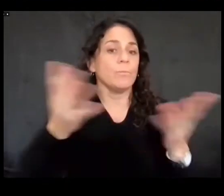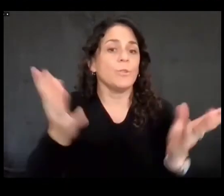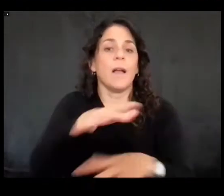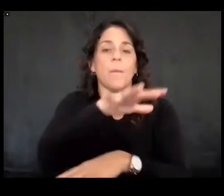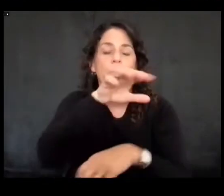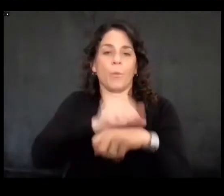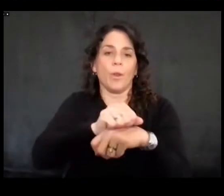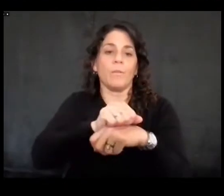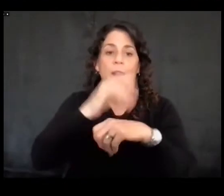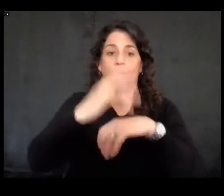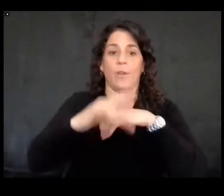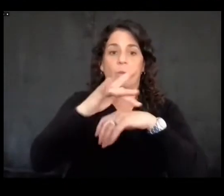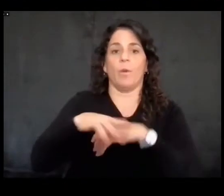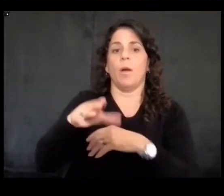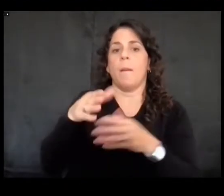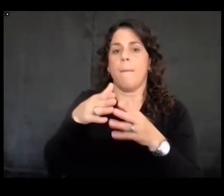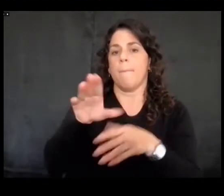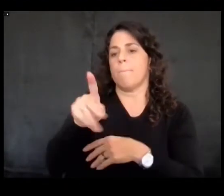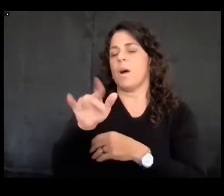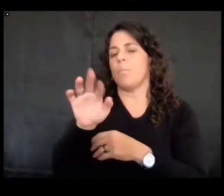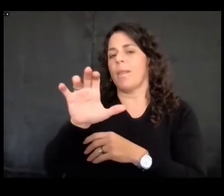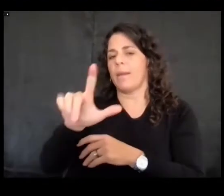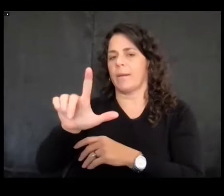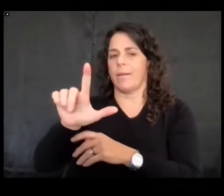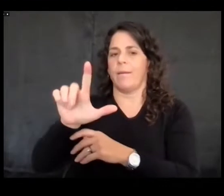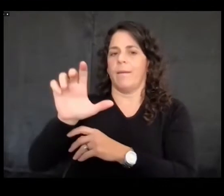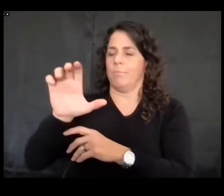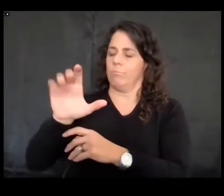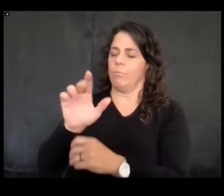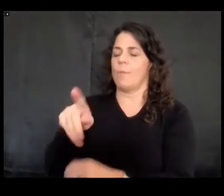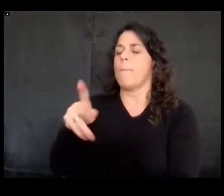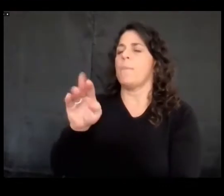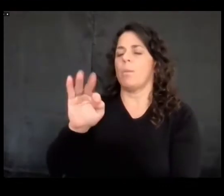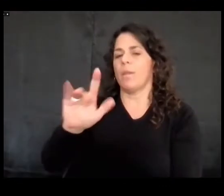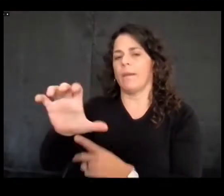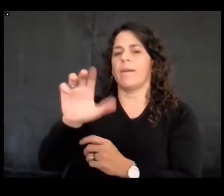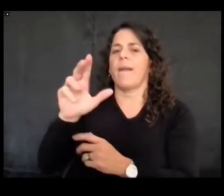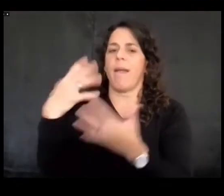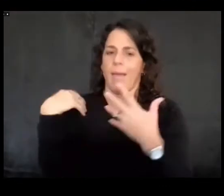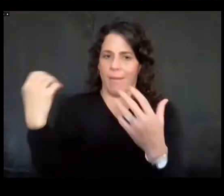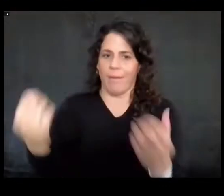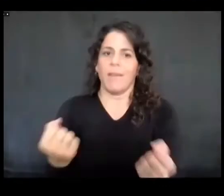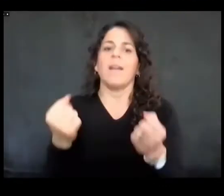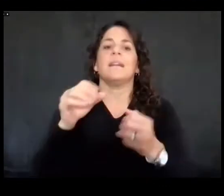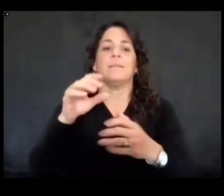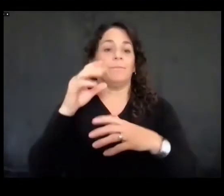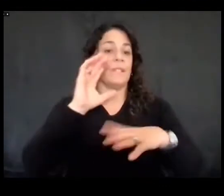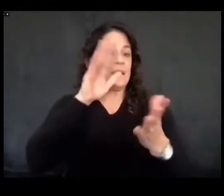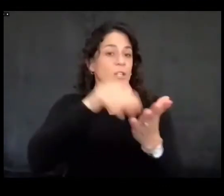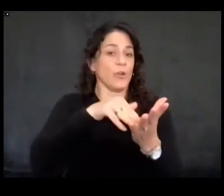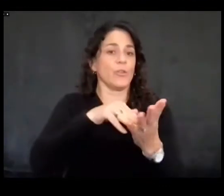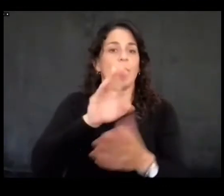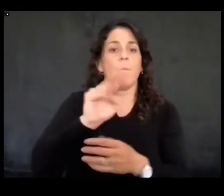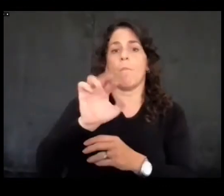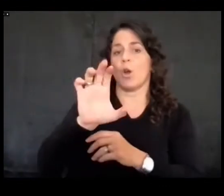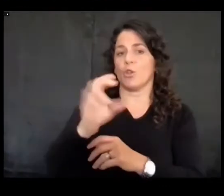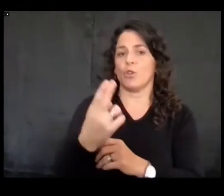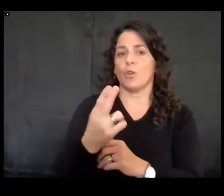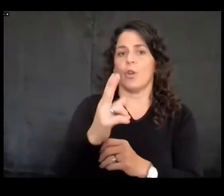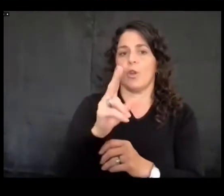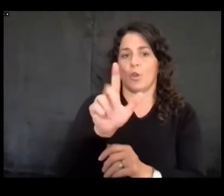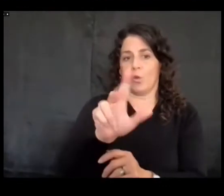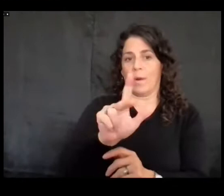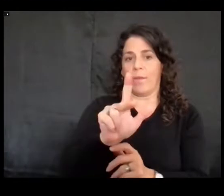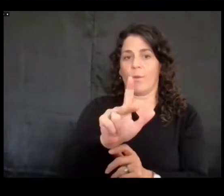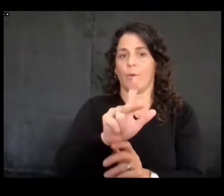las citas están disponibles en las los websites y para el lunes el 23 de marzo el